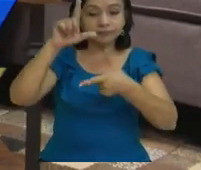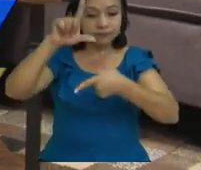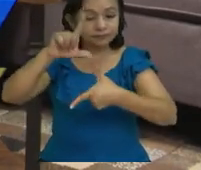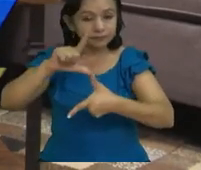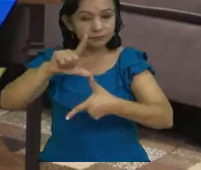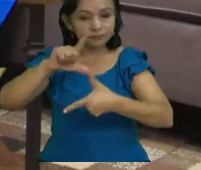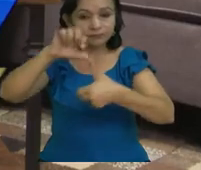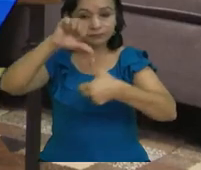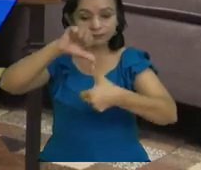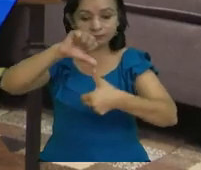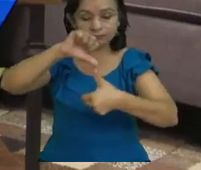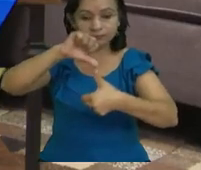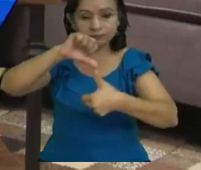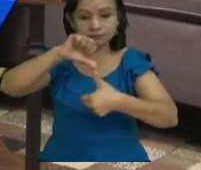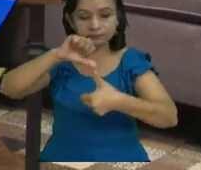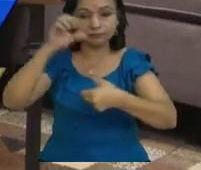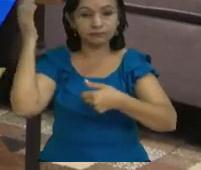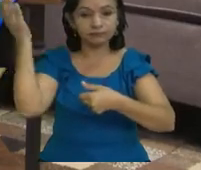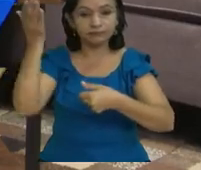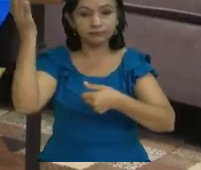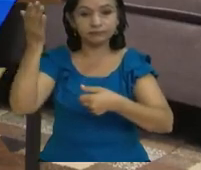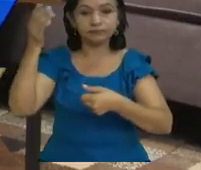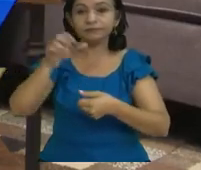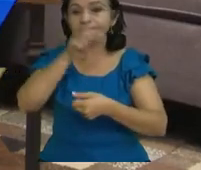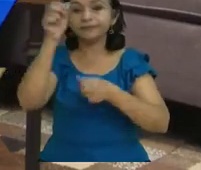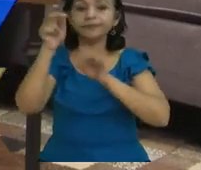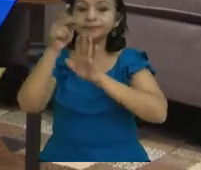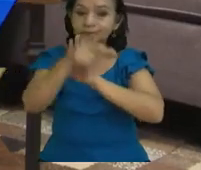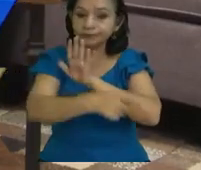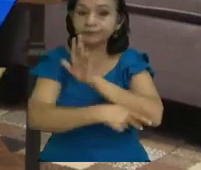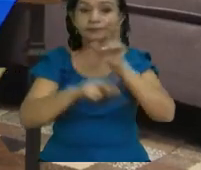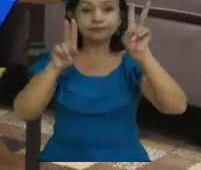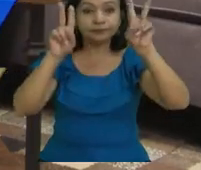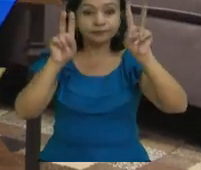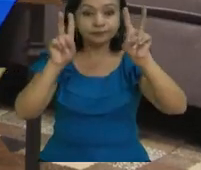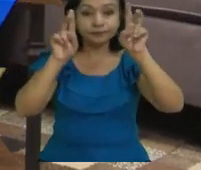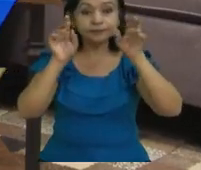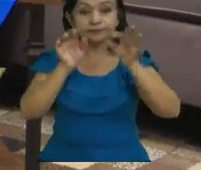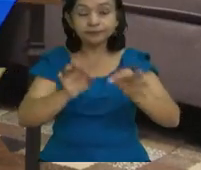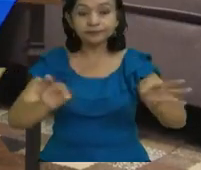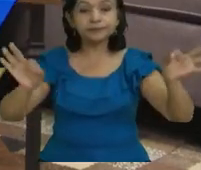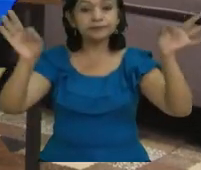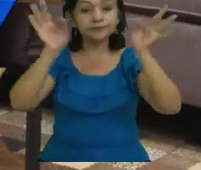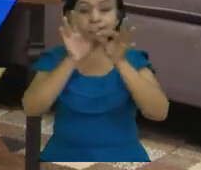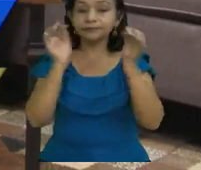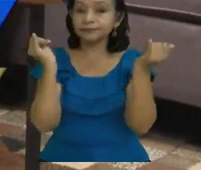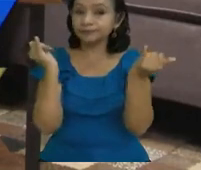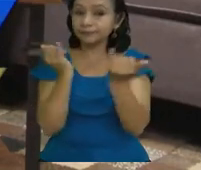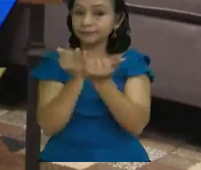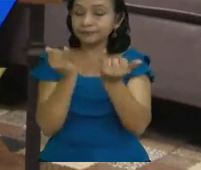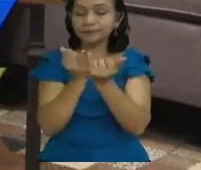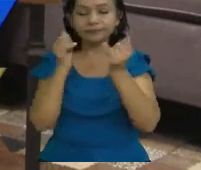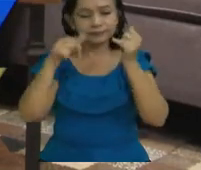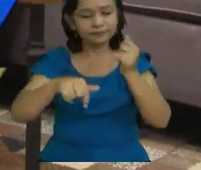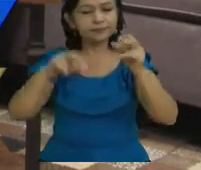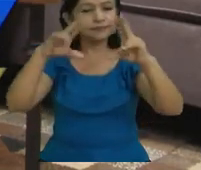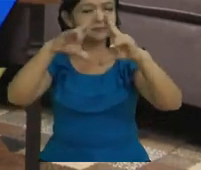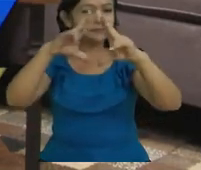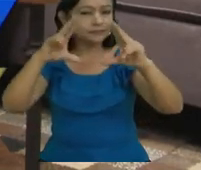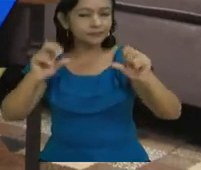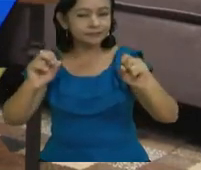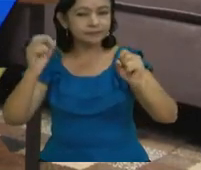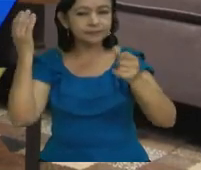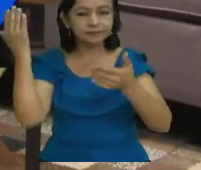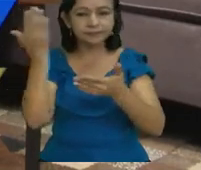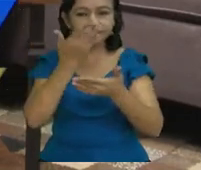Latinoamérica, centroamericanos, que nos dan sus videoconferencias desde otros países en temas muy importantes. Igual lo replicamos a nivel nacional y los